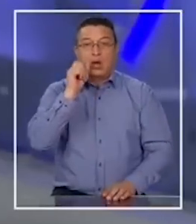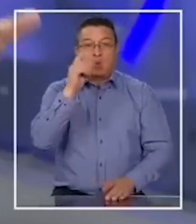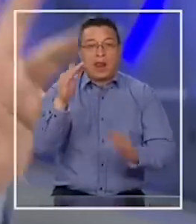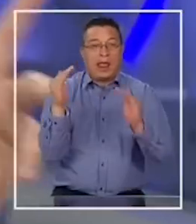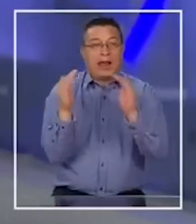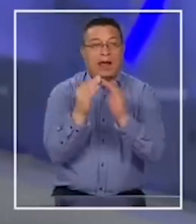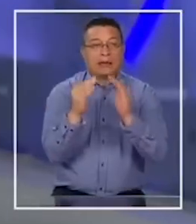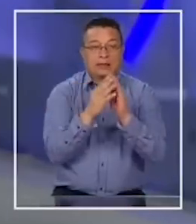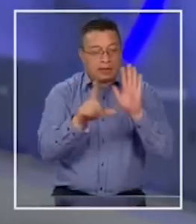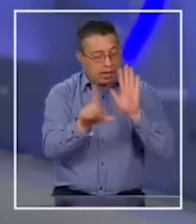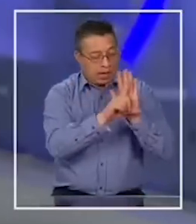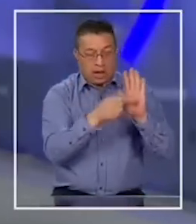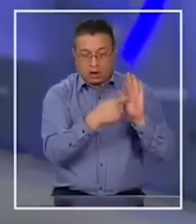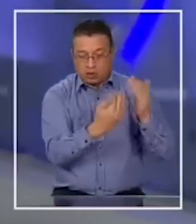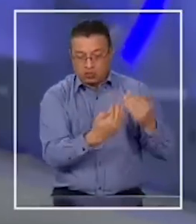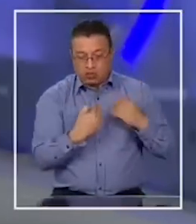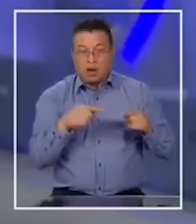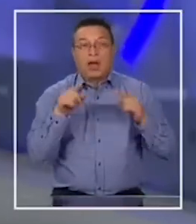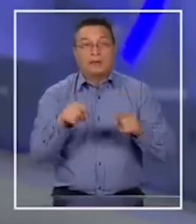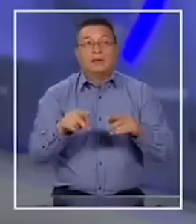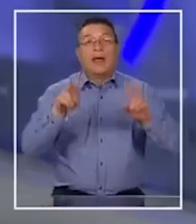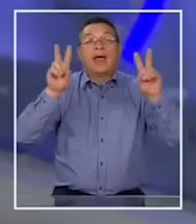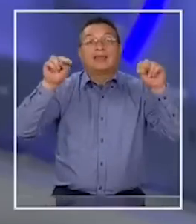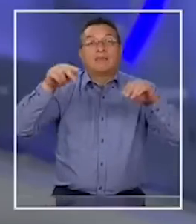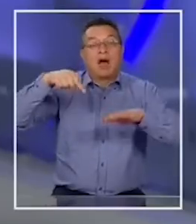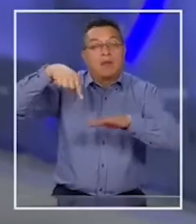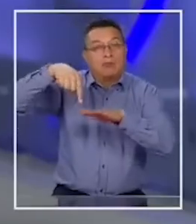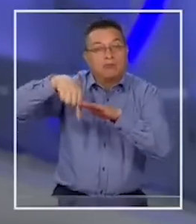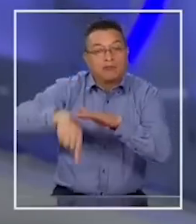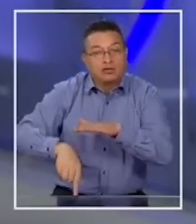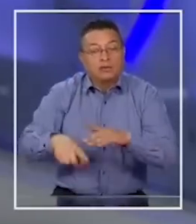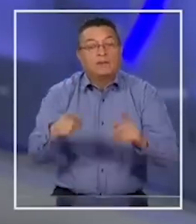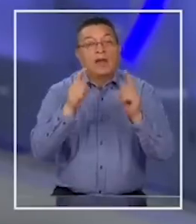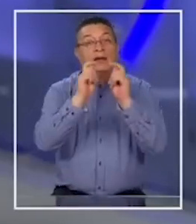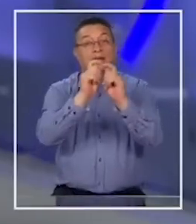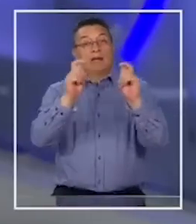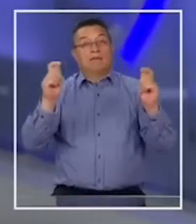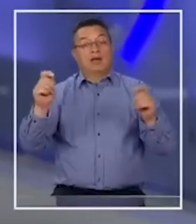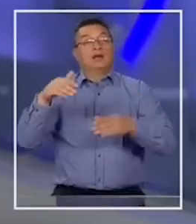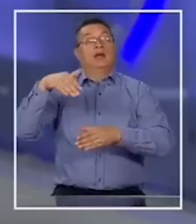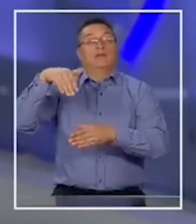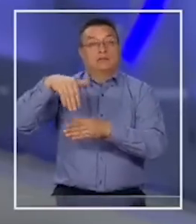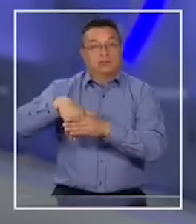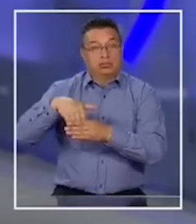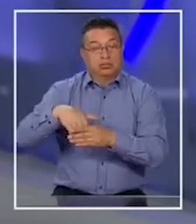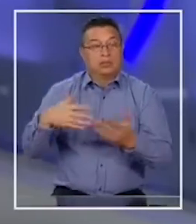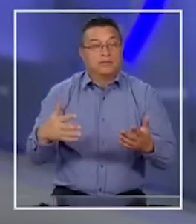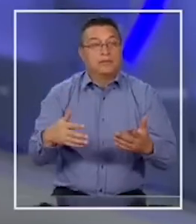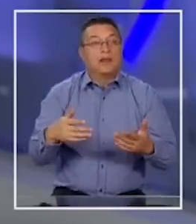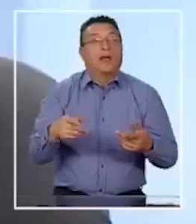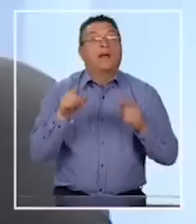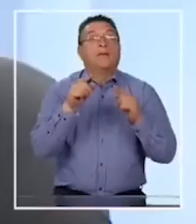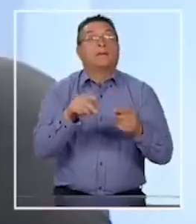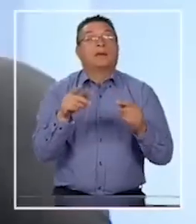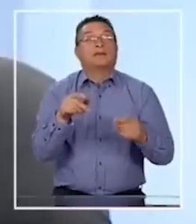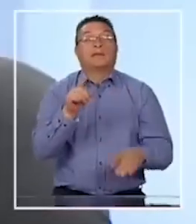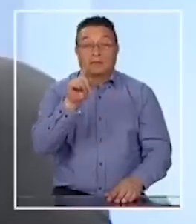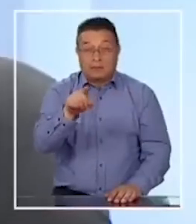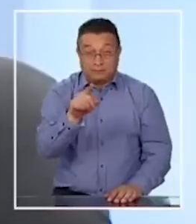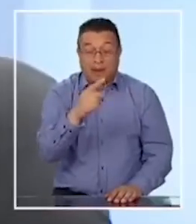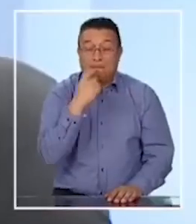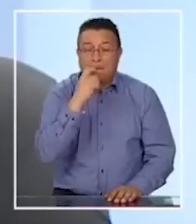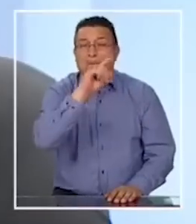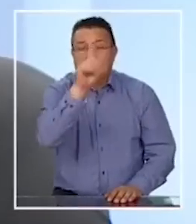con una ley vigente Y va a ir al tema de fondo el tema de la campaña electoral O sea la pregunta es